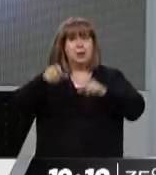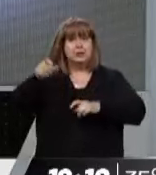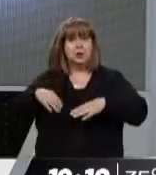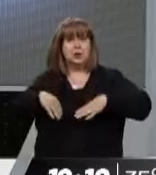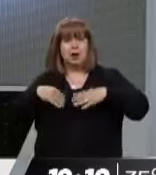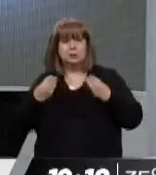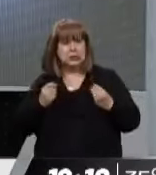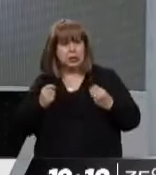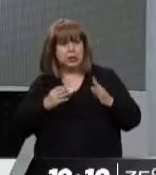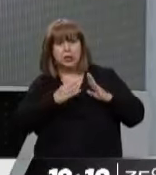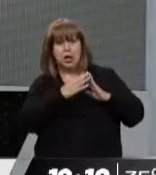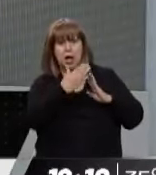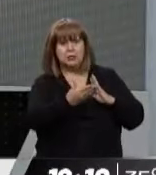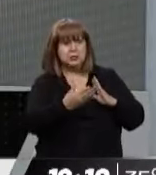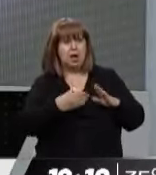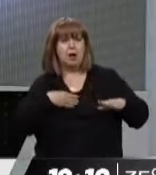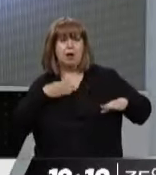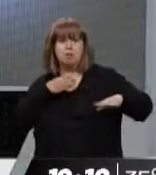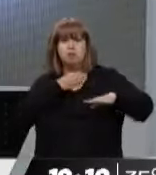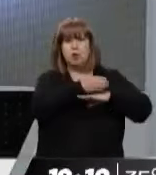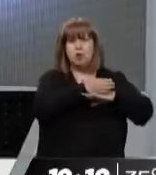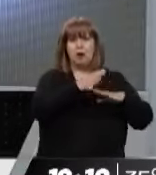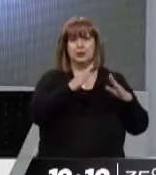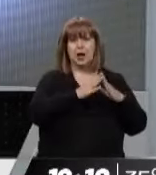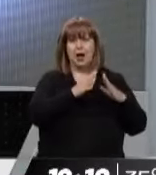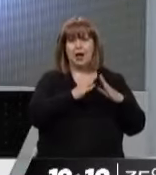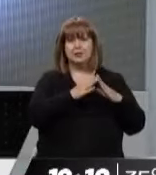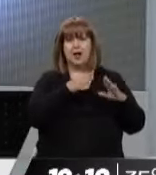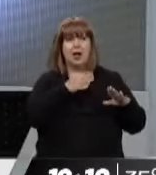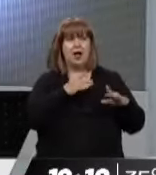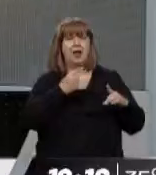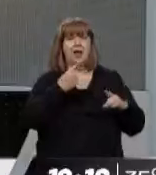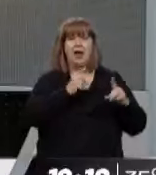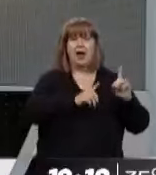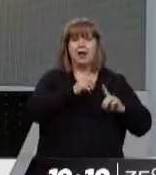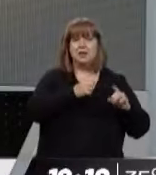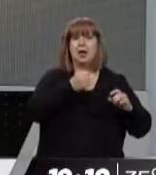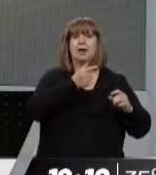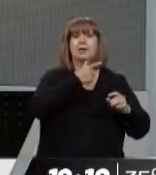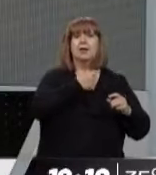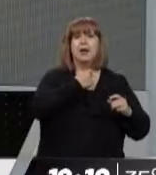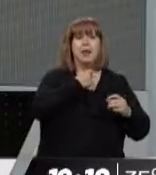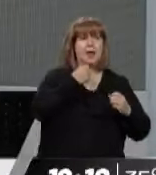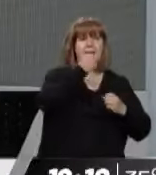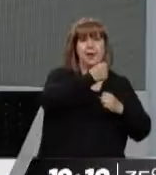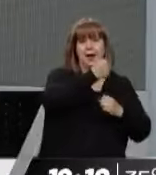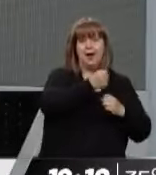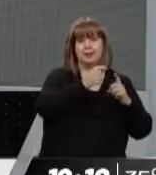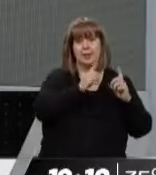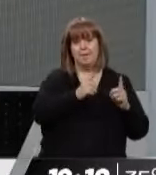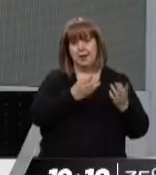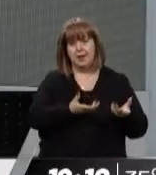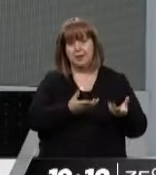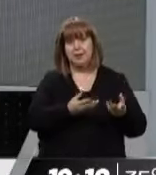dice, no solo revolvieron todo, sino que además dañaron algunos artefactos, le quisieron pegar y hasta sufrió el escarnio